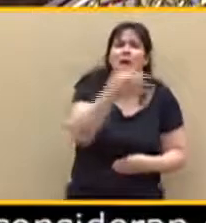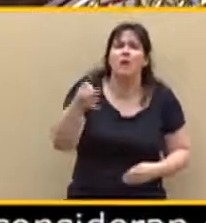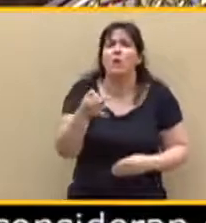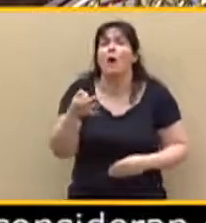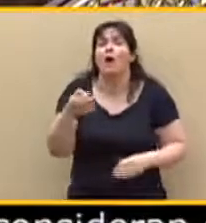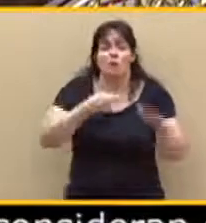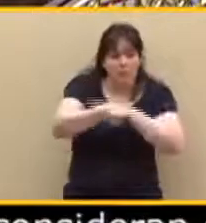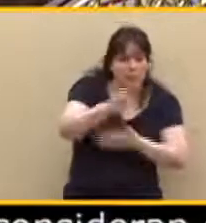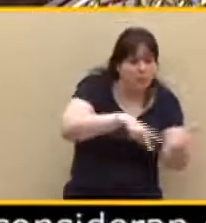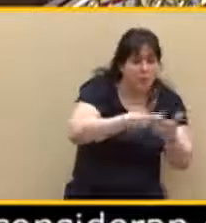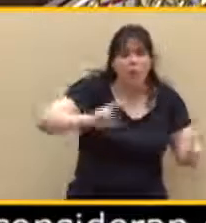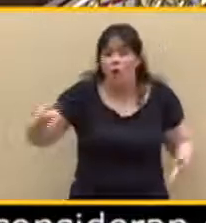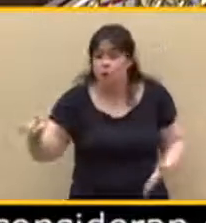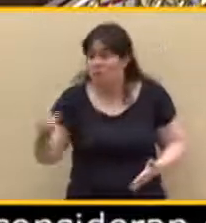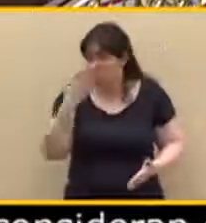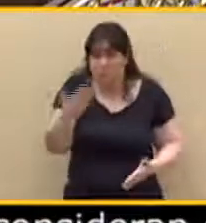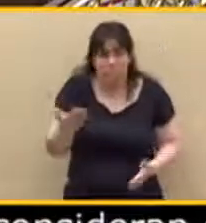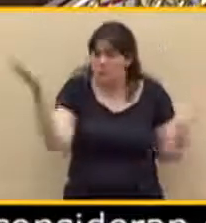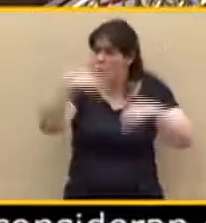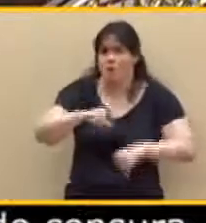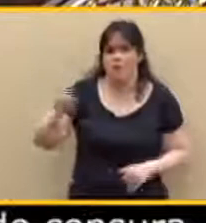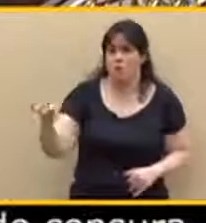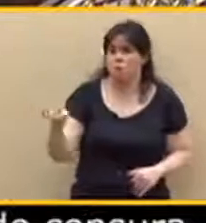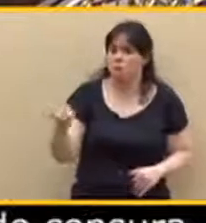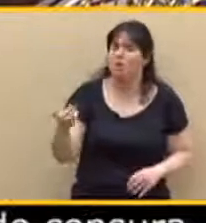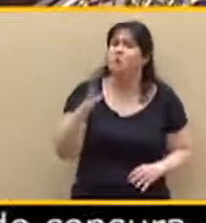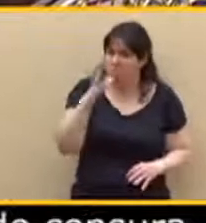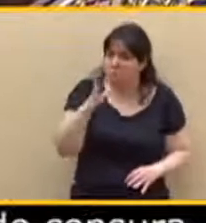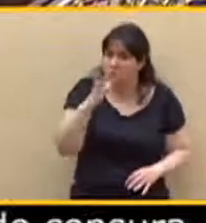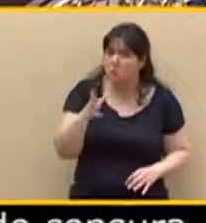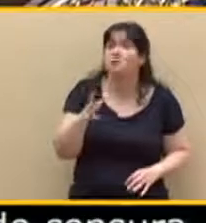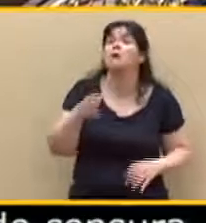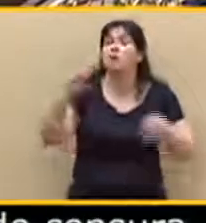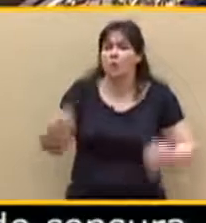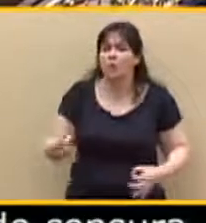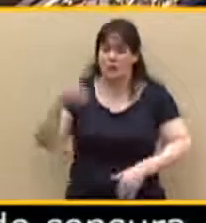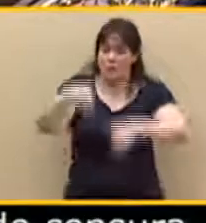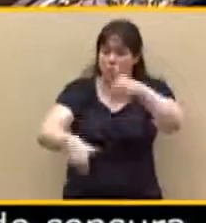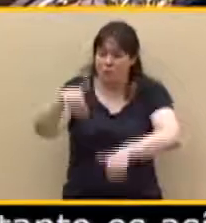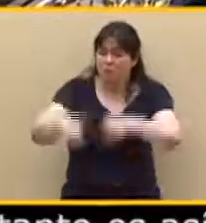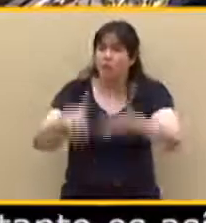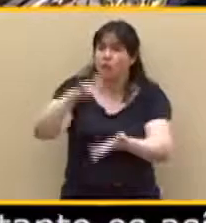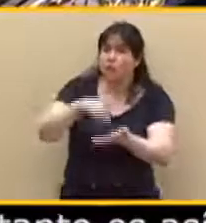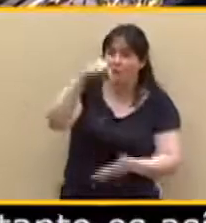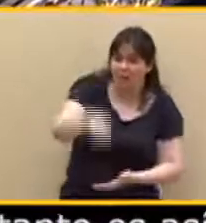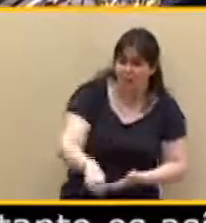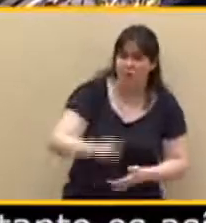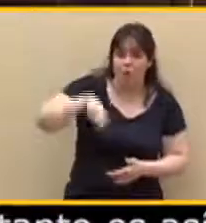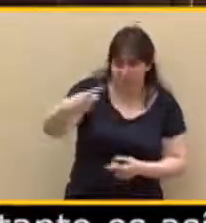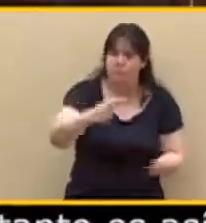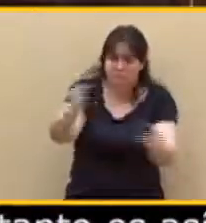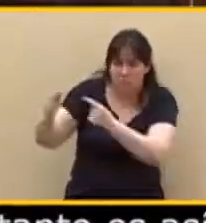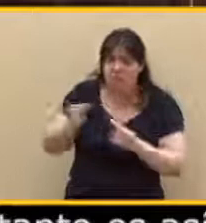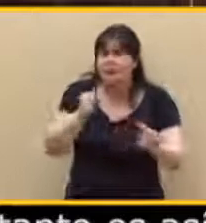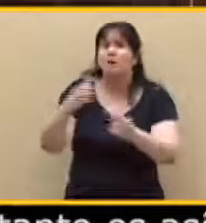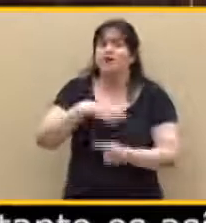Simplemente no existe, señorías. Tanto es así que la votación que hagamos hoy tras este debate quizá nos saque al señor